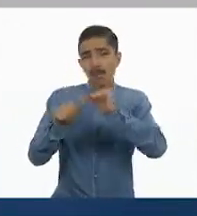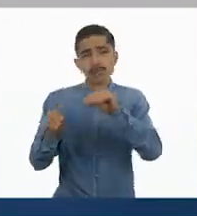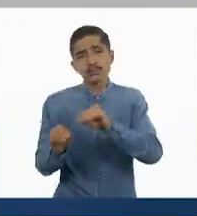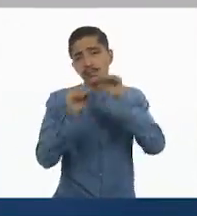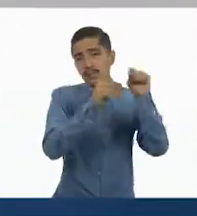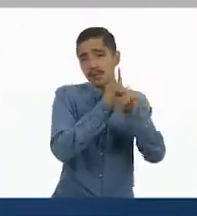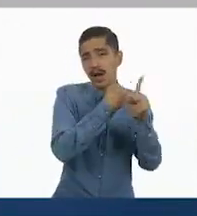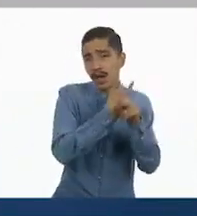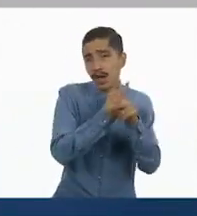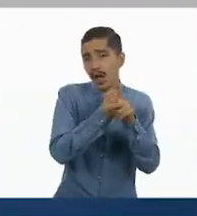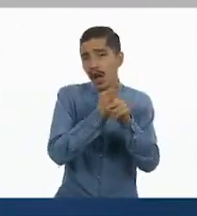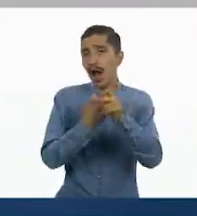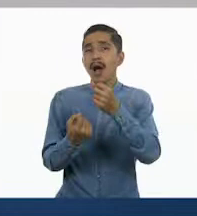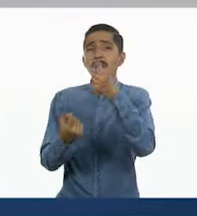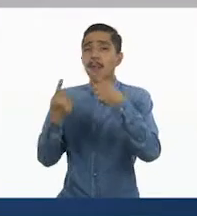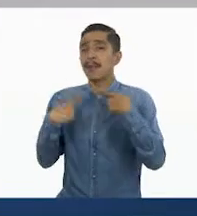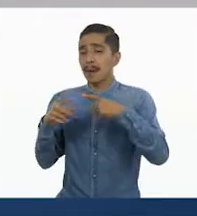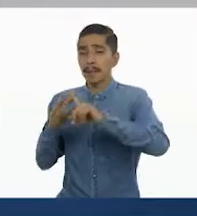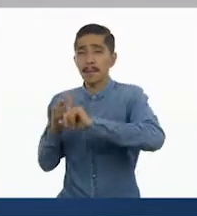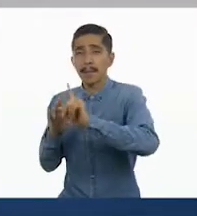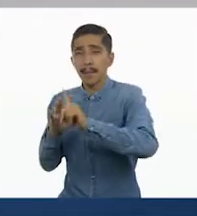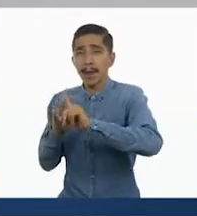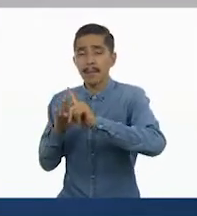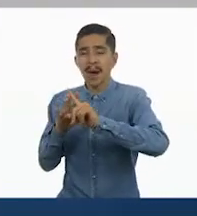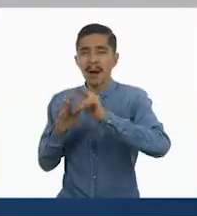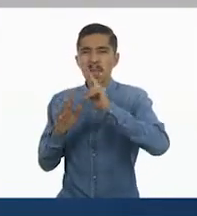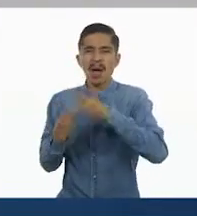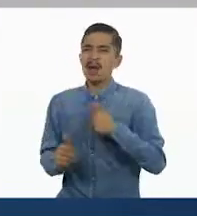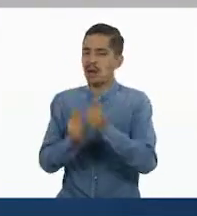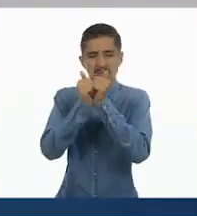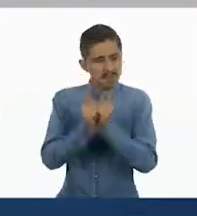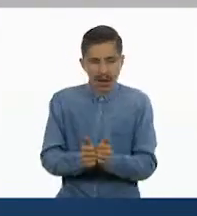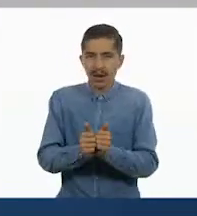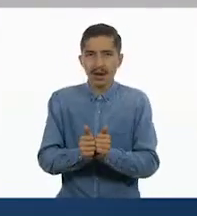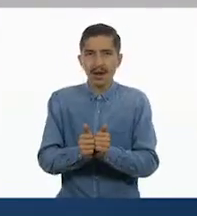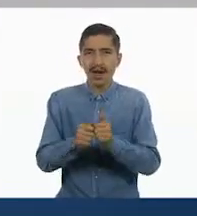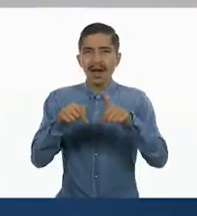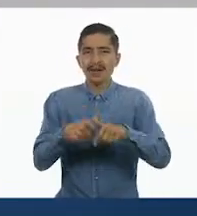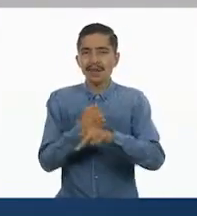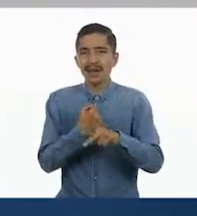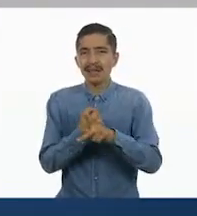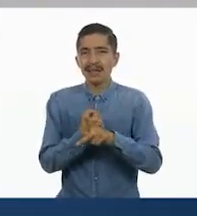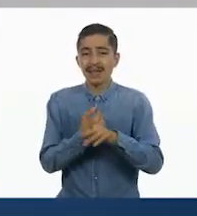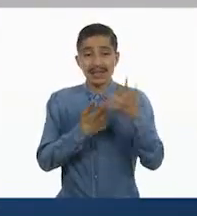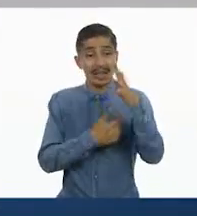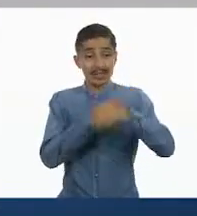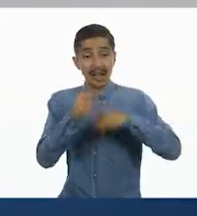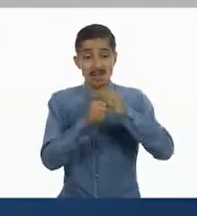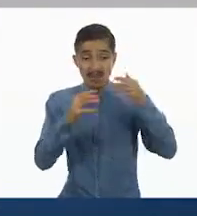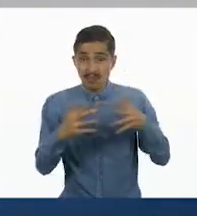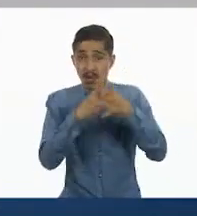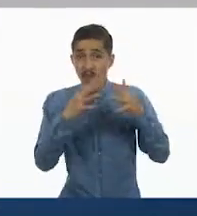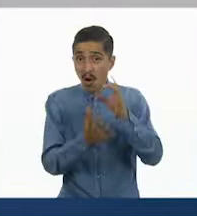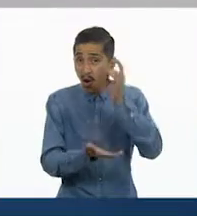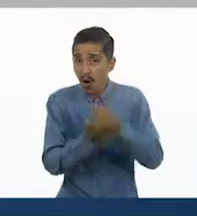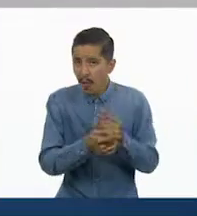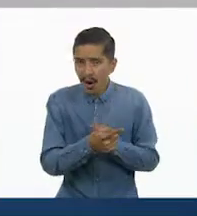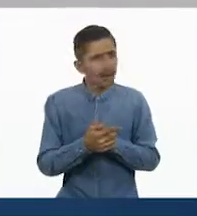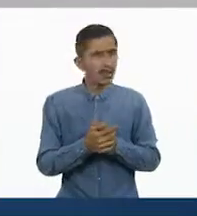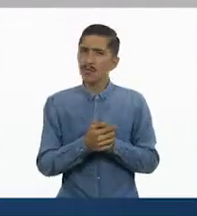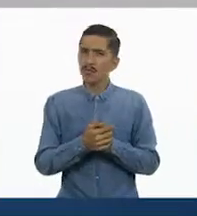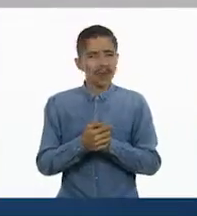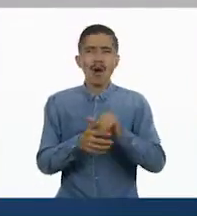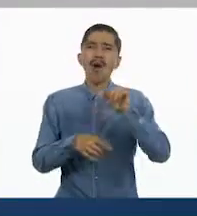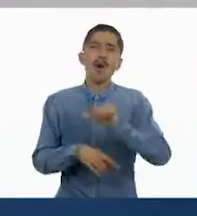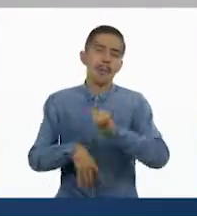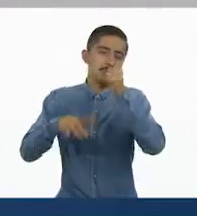inmigrantes que llegan a quedarse. En ese sentido, no solo fueron los 10 años de guerra y los muertos que hubo en ella, sino que influyeron